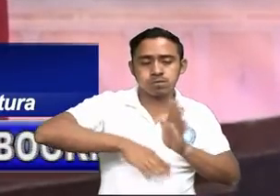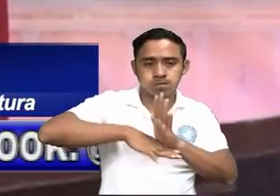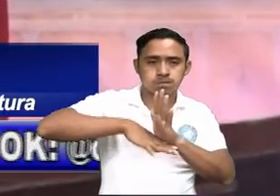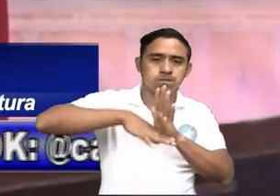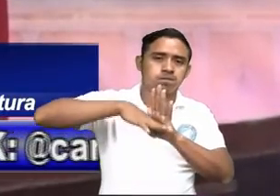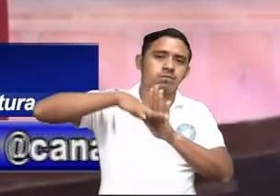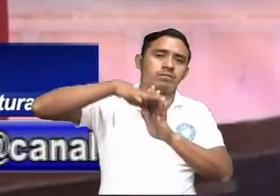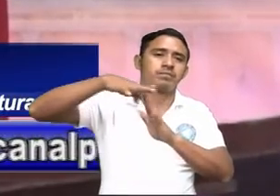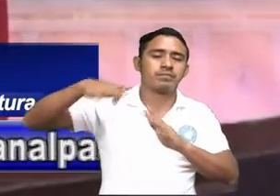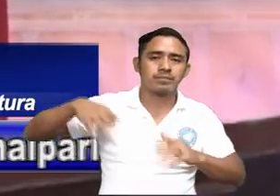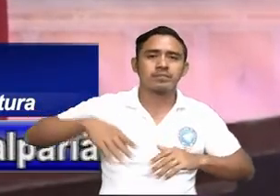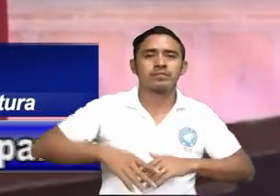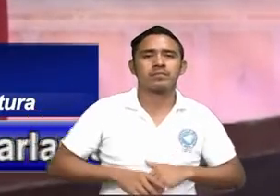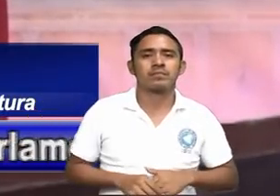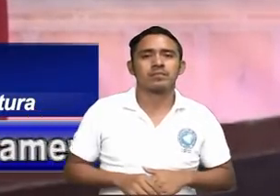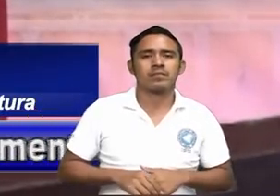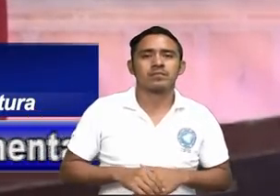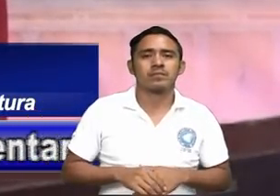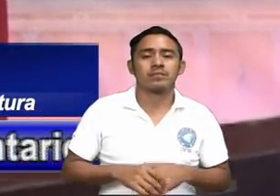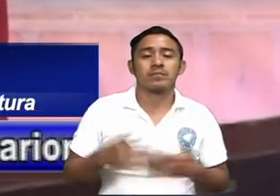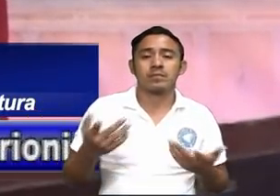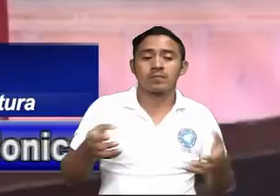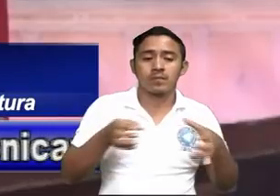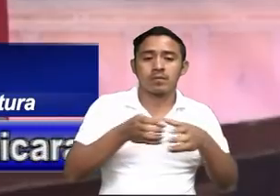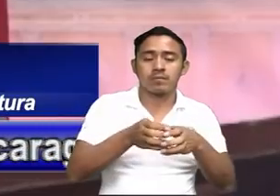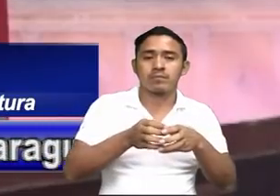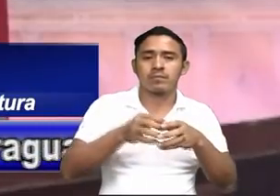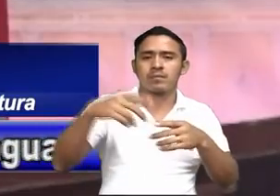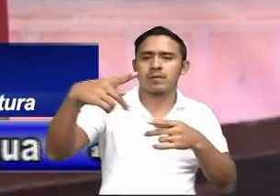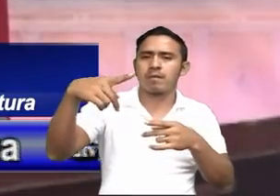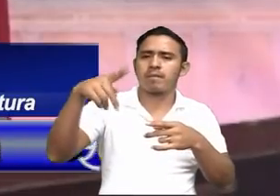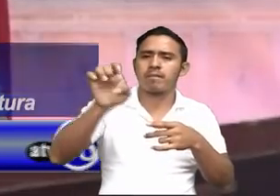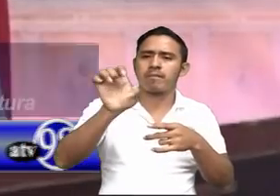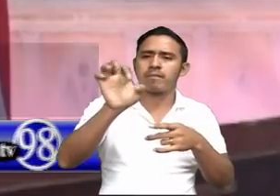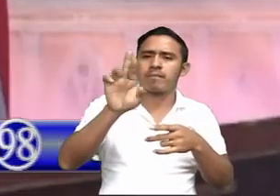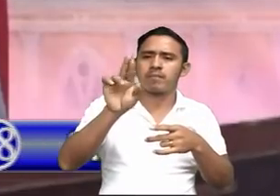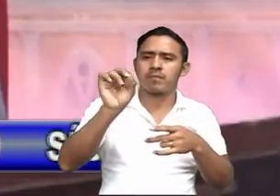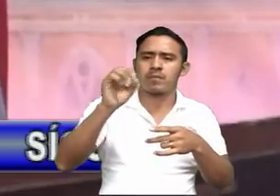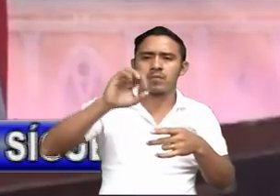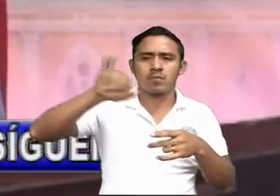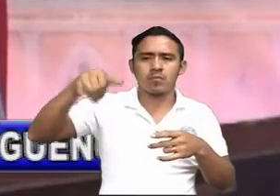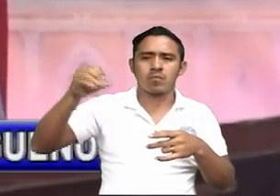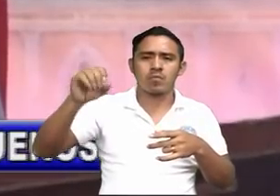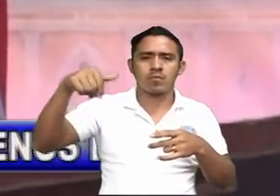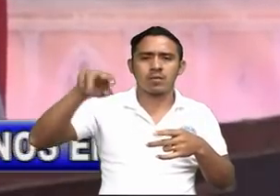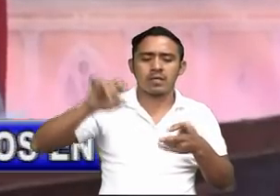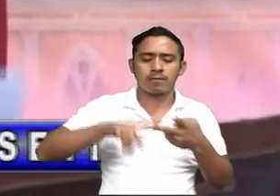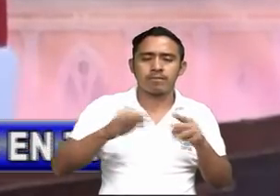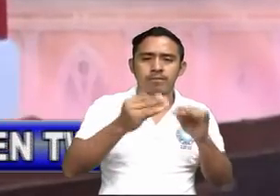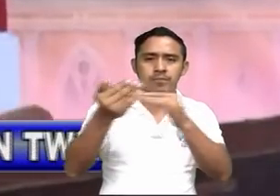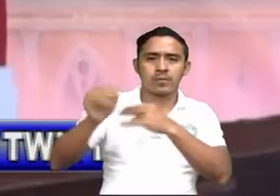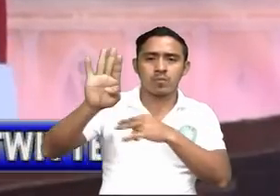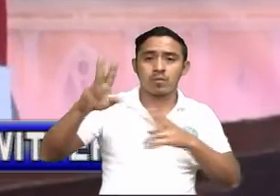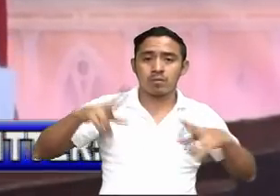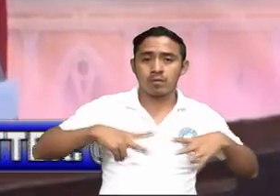inundaciones en la comunidad Pedro Joaquín, en el barrio 4 de